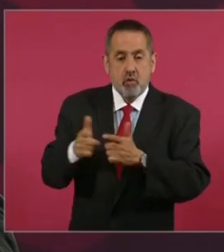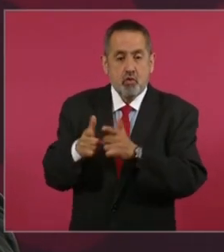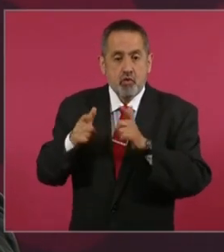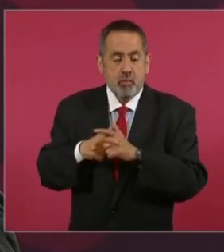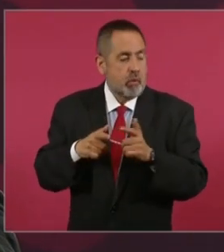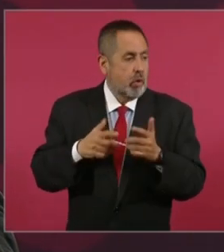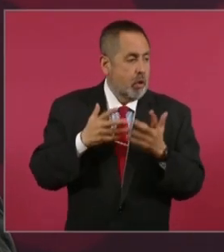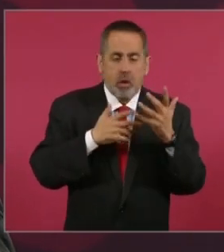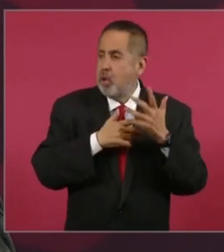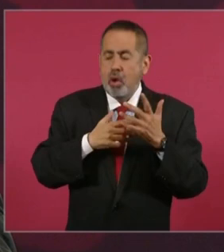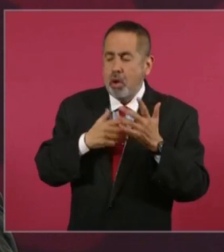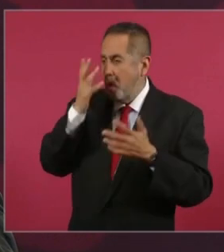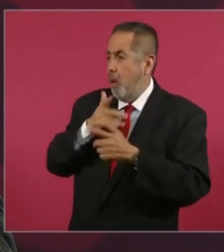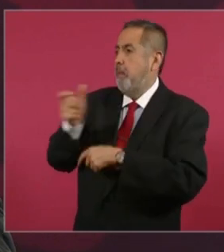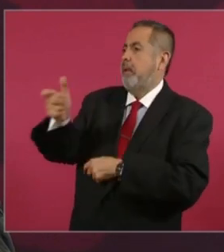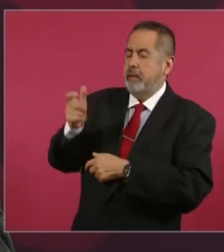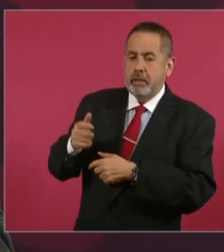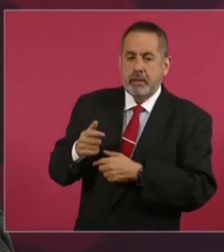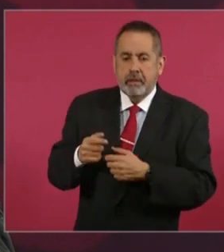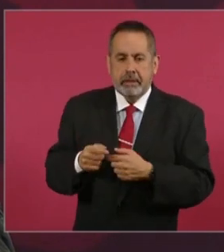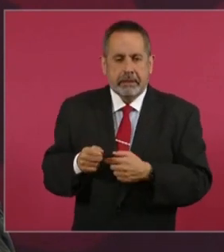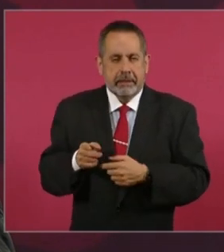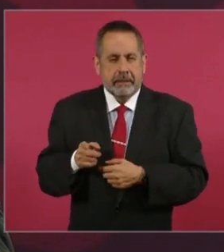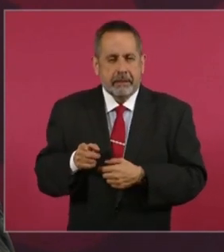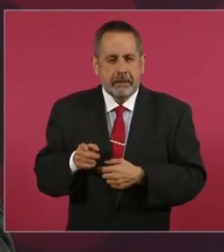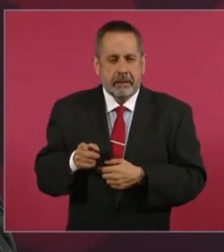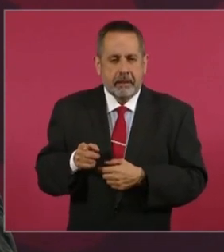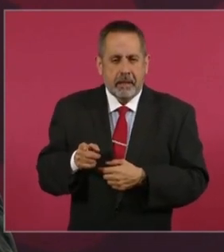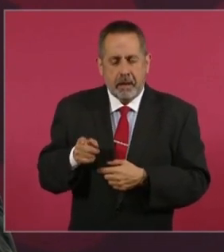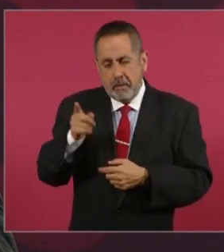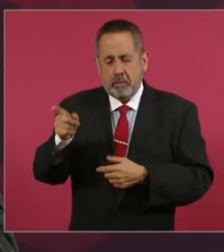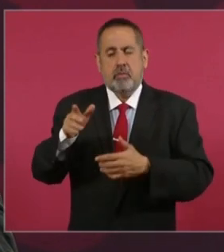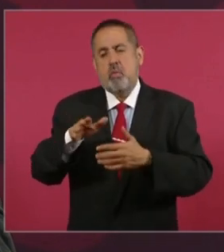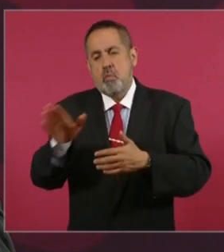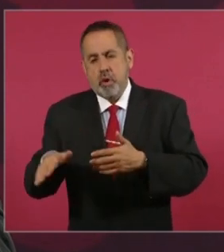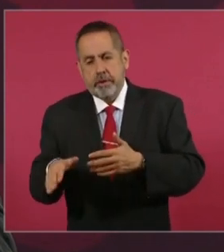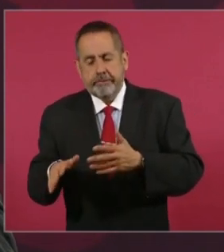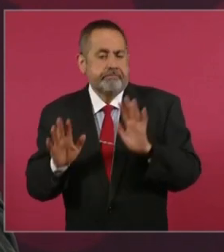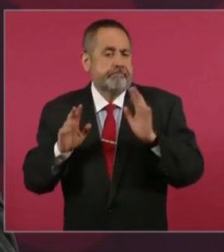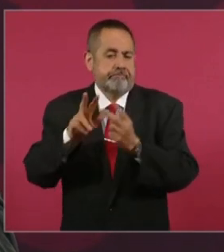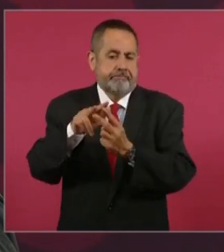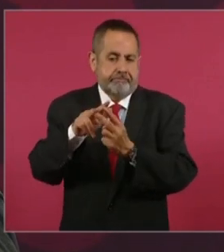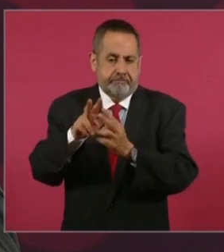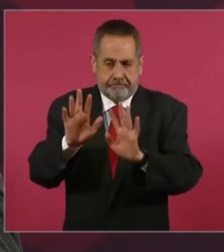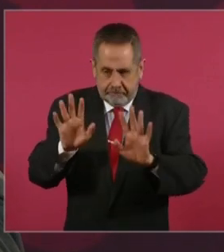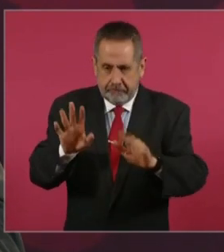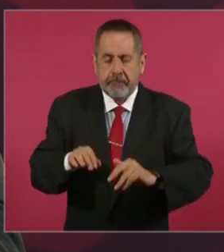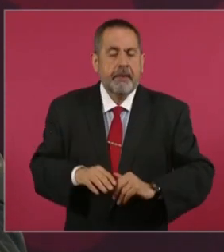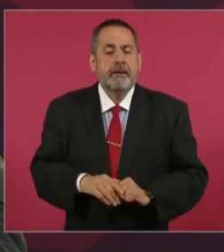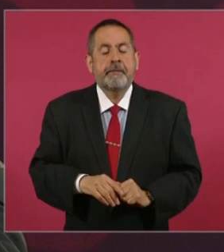grupo lo confundió y le quitaron la vida. Bueno, pero